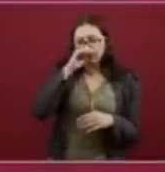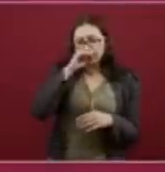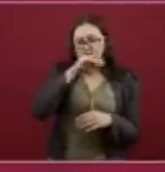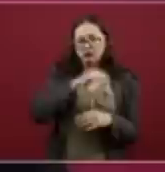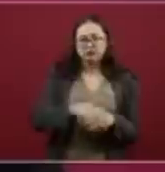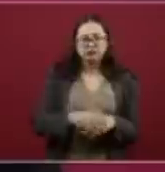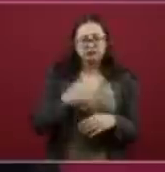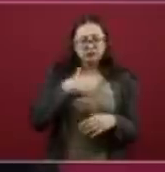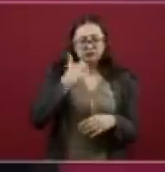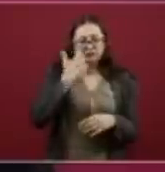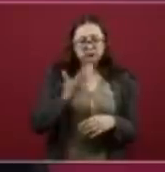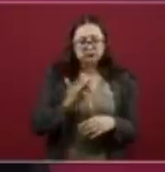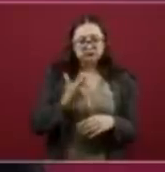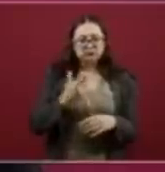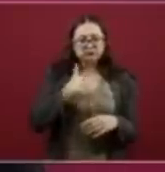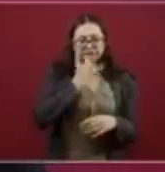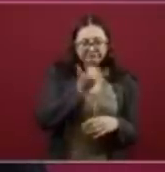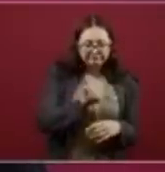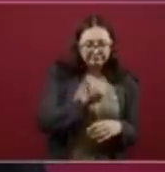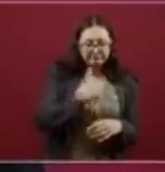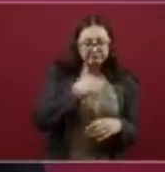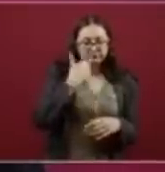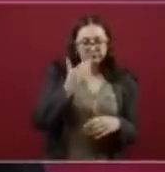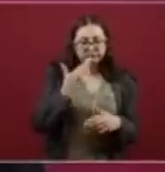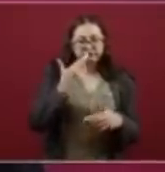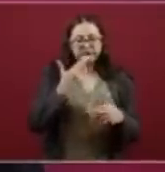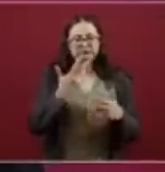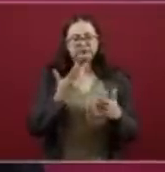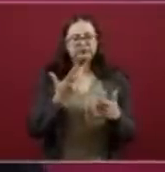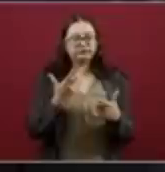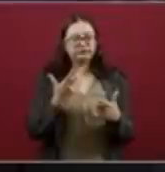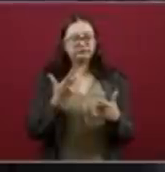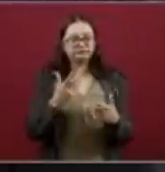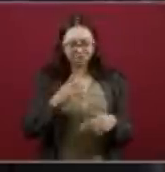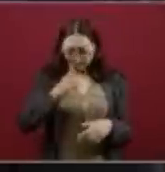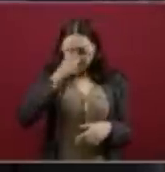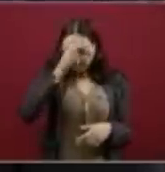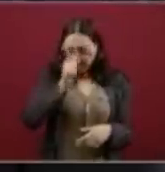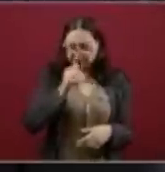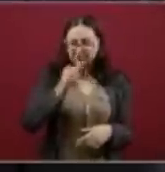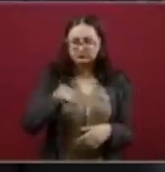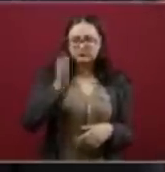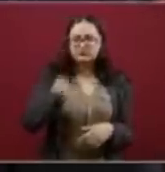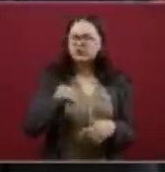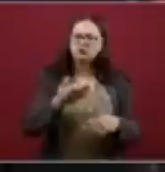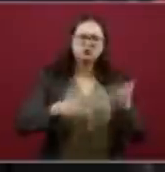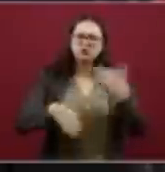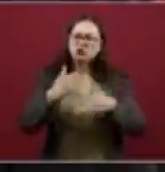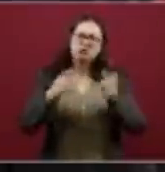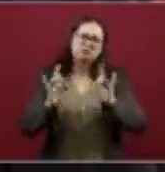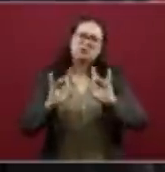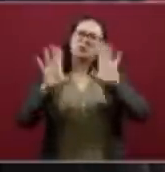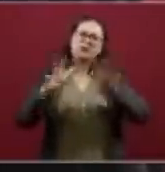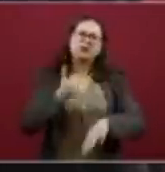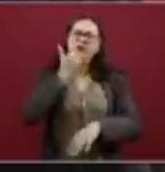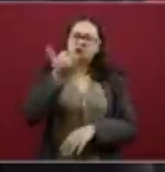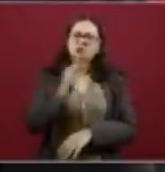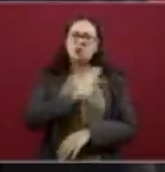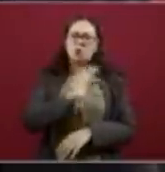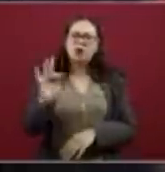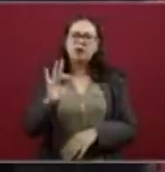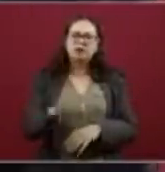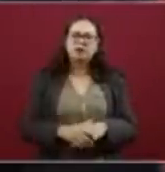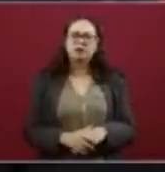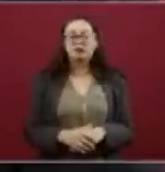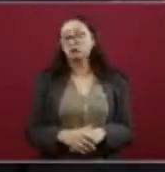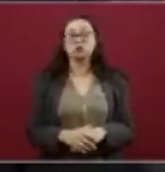rectificar, quiero reconocer, porque todos nos equivocamos, todos cometemos errores,